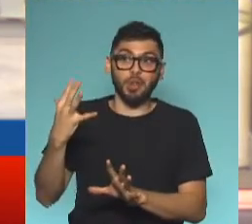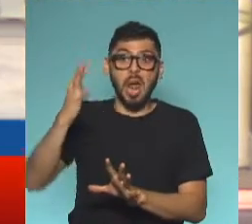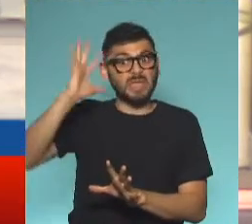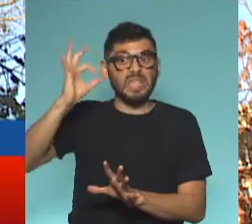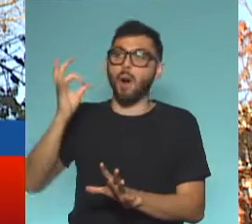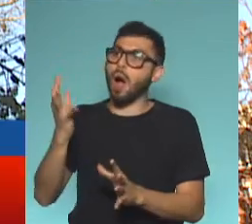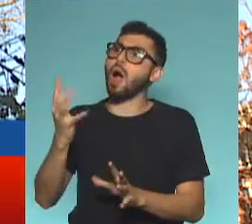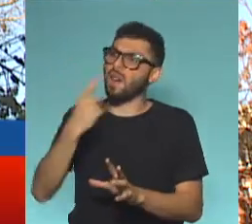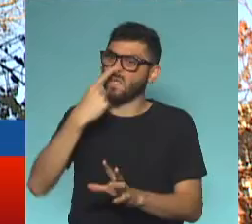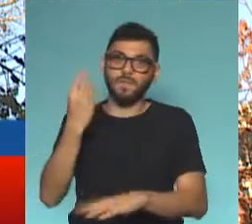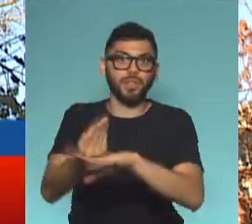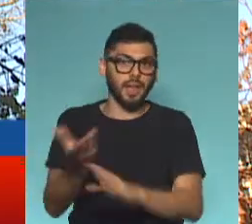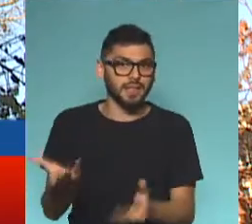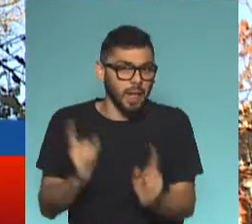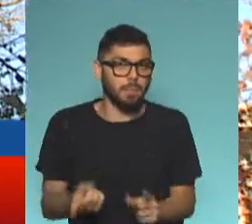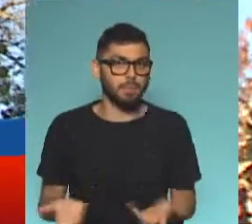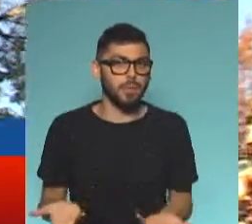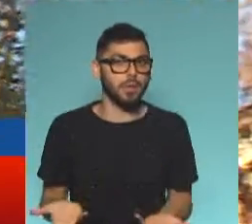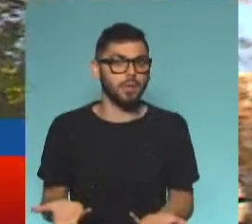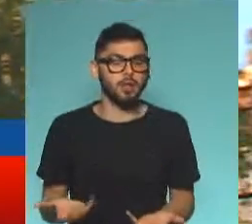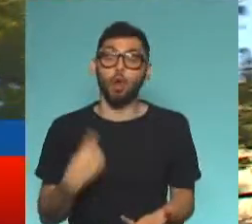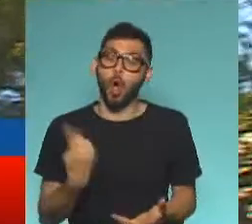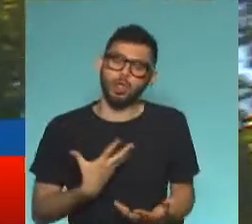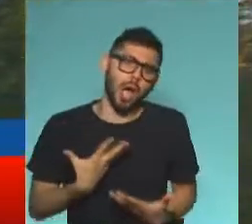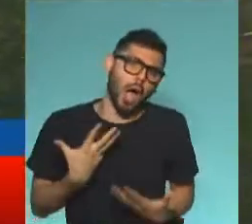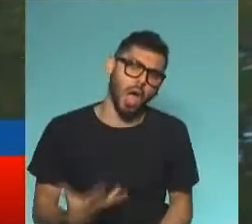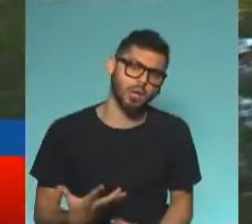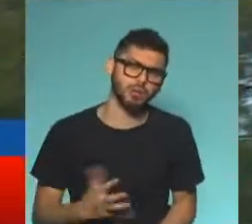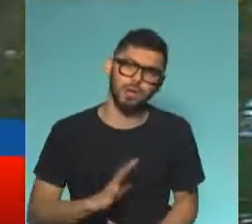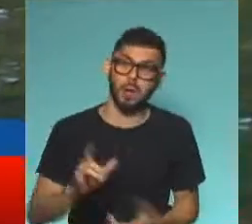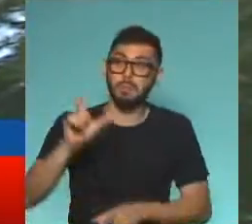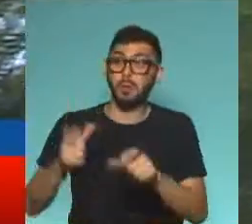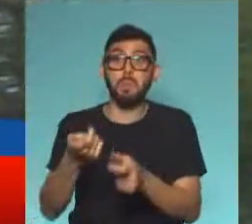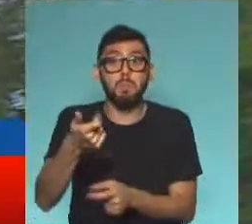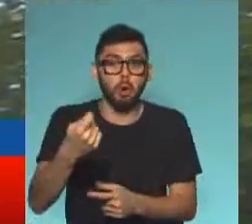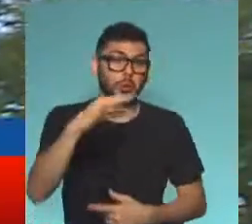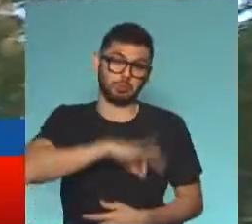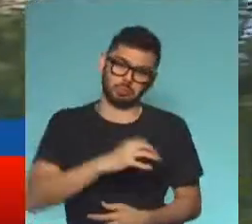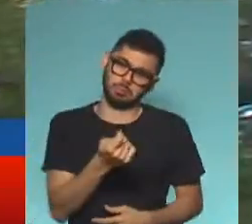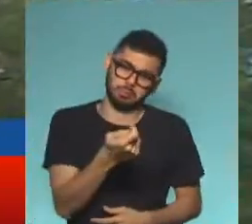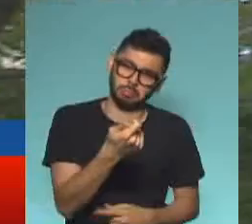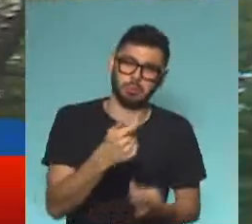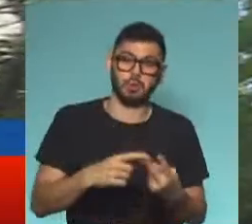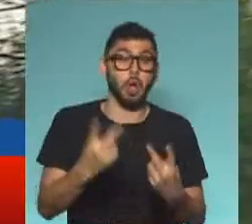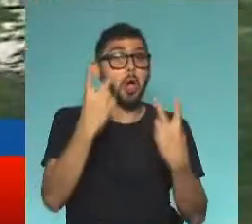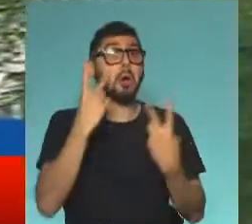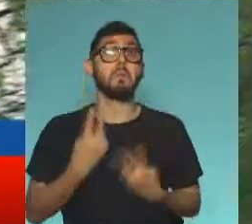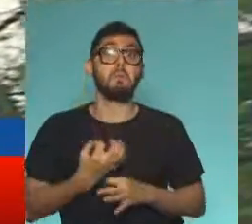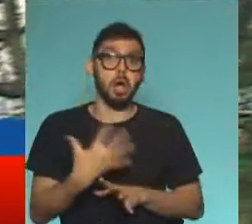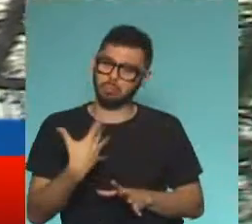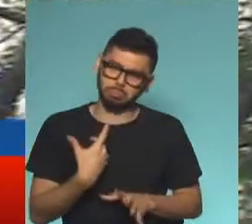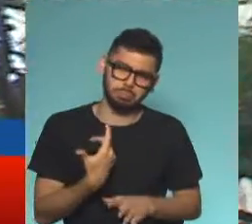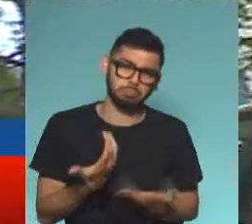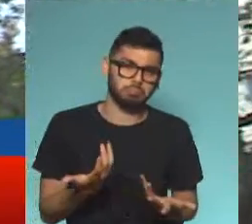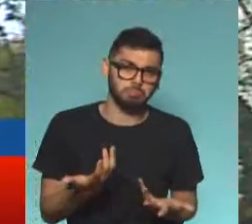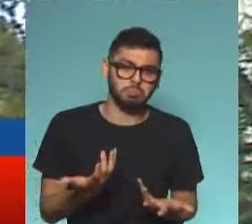los hospitales públicos. Nosotros venimos cansados, agotados, con escaso personal, mal pago, falta de reconocimiento a la carrera profesional.